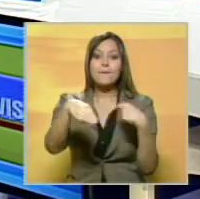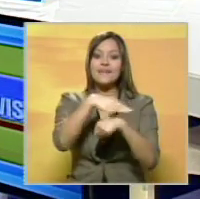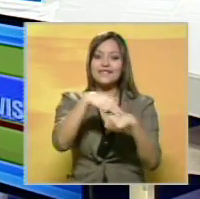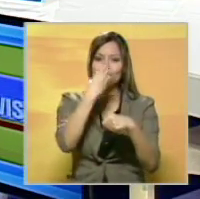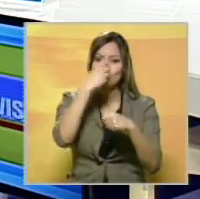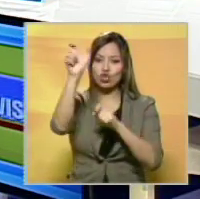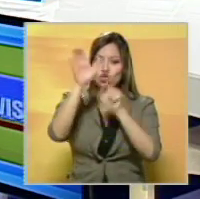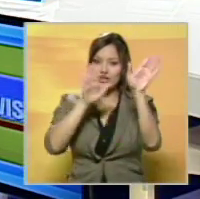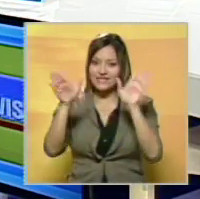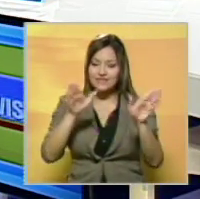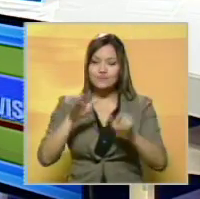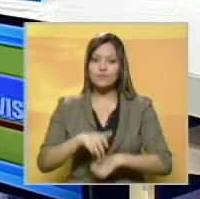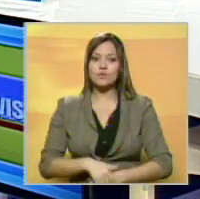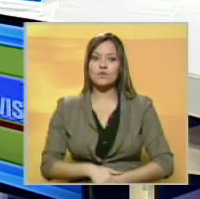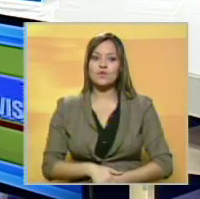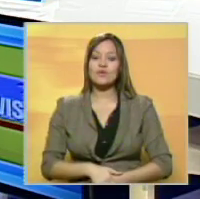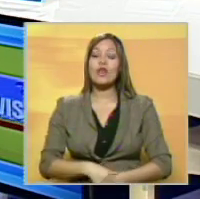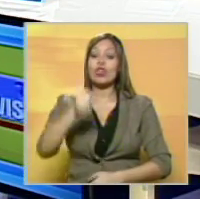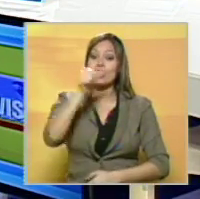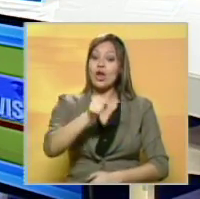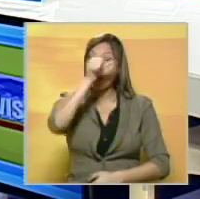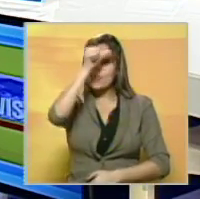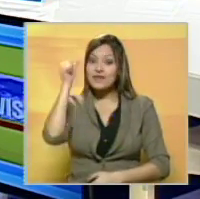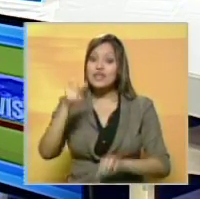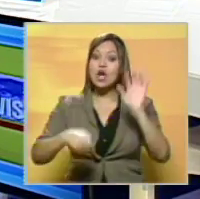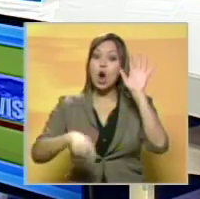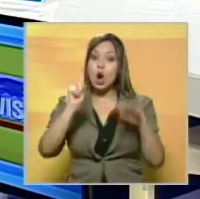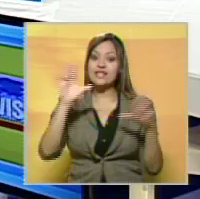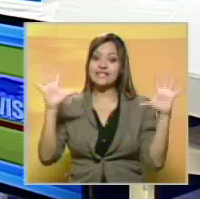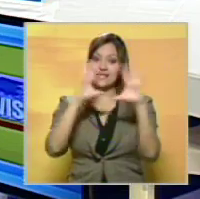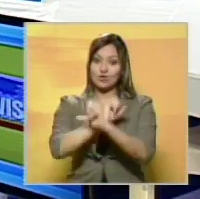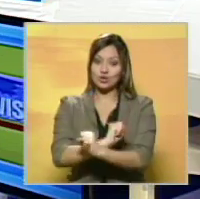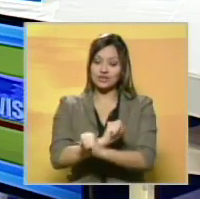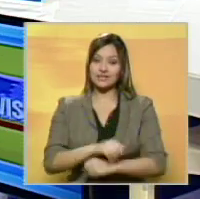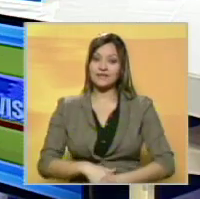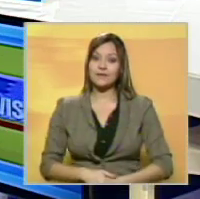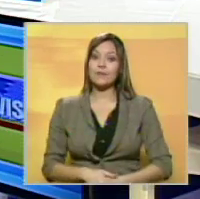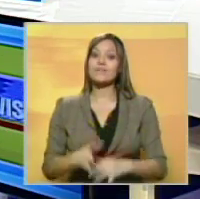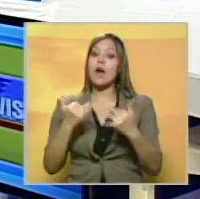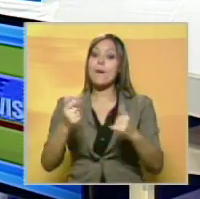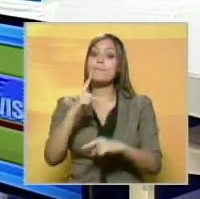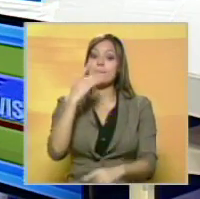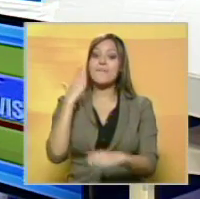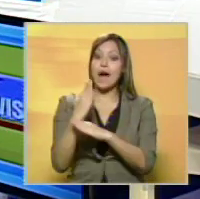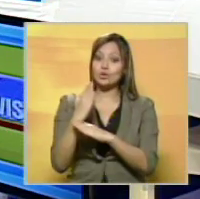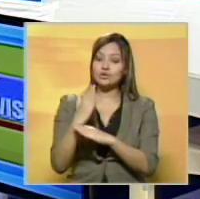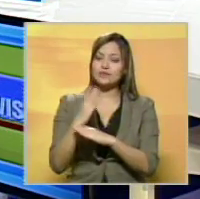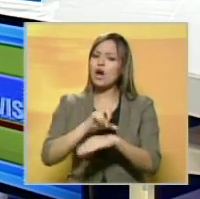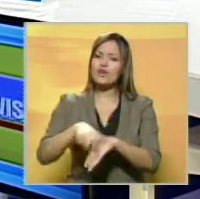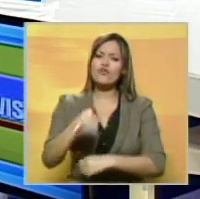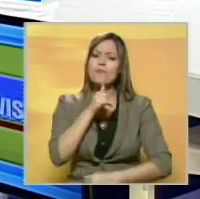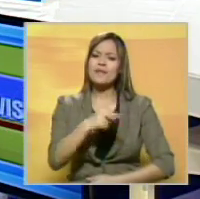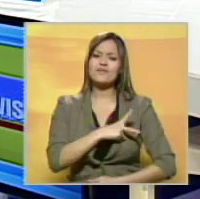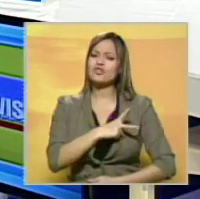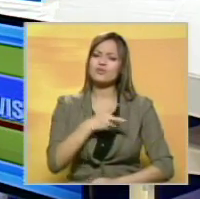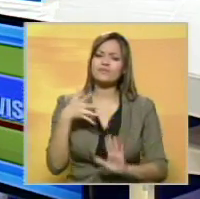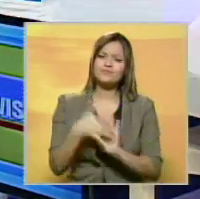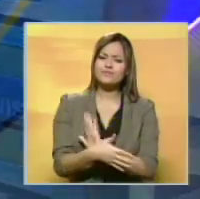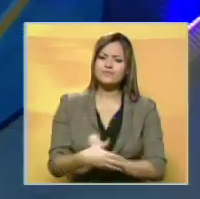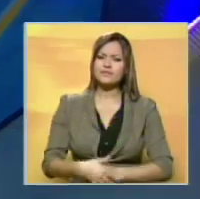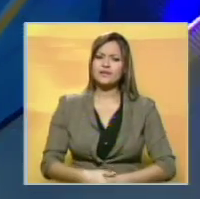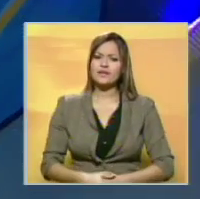Turismo, Andrés Cizarra. Eso va a ser este domingo a las 11 de la noche. Es momento de nuestra primera pausa y más adelante en Noticiero